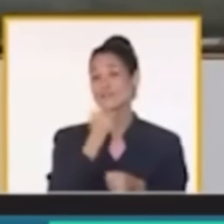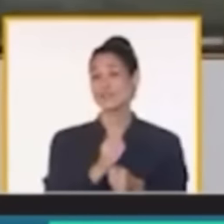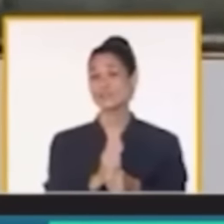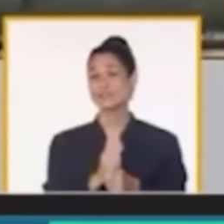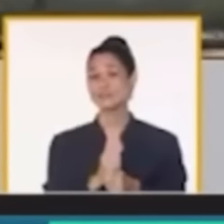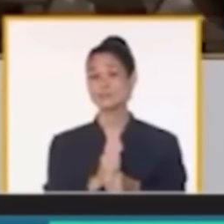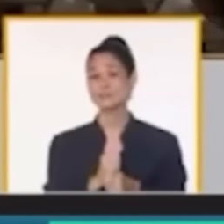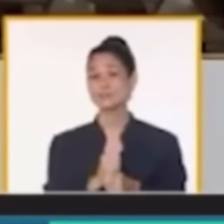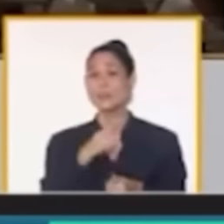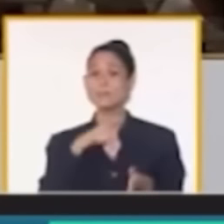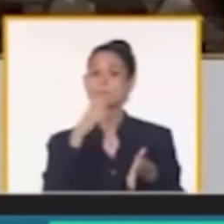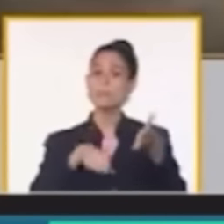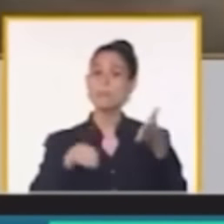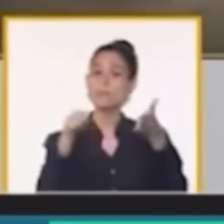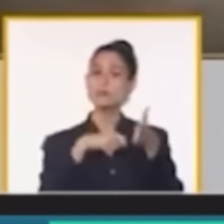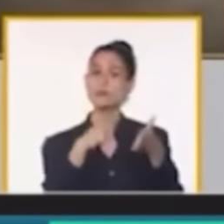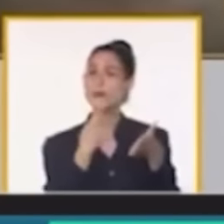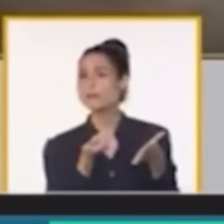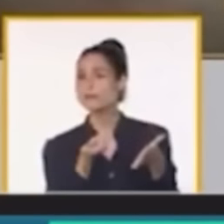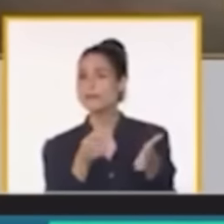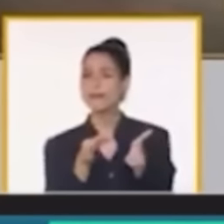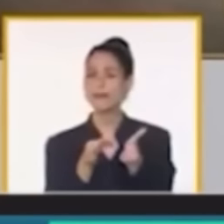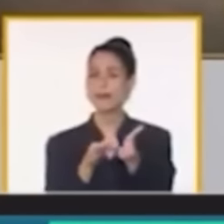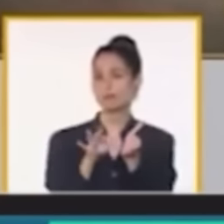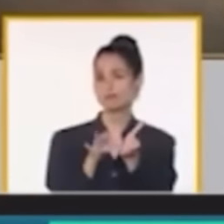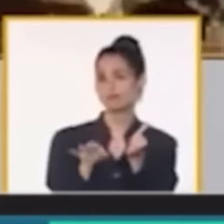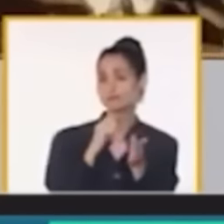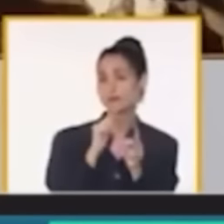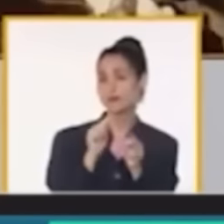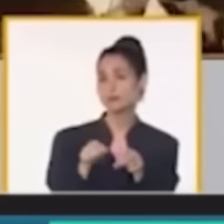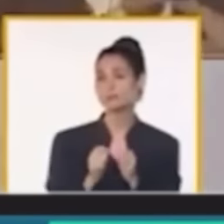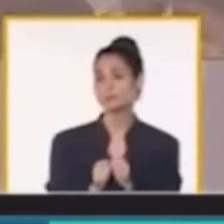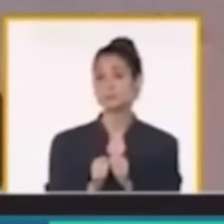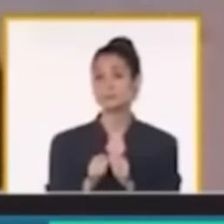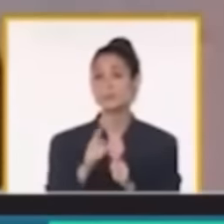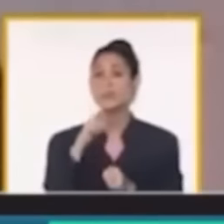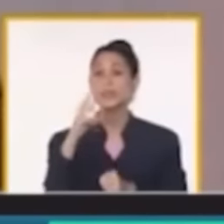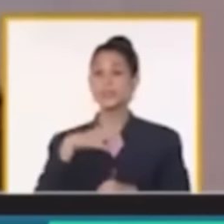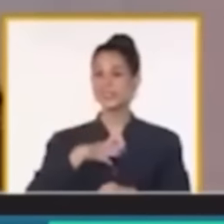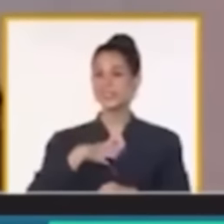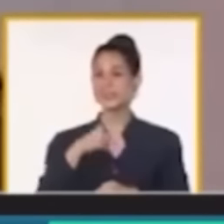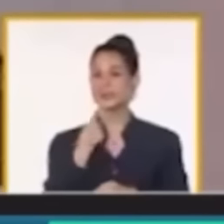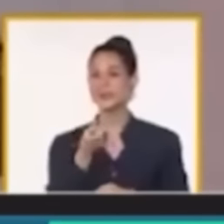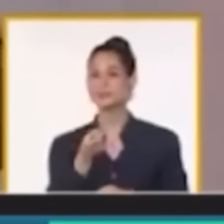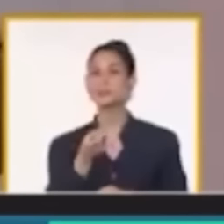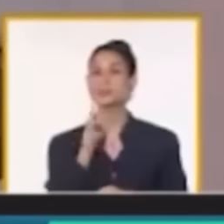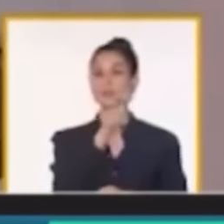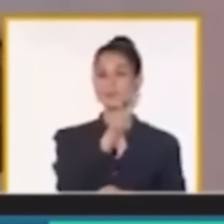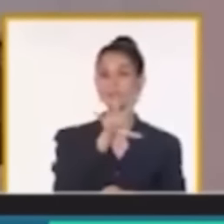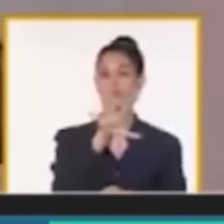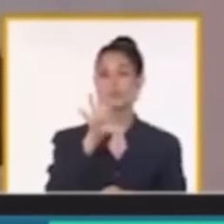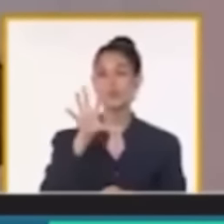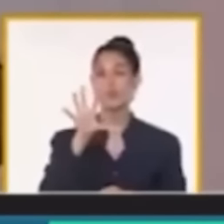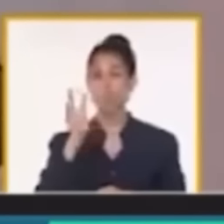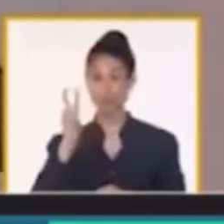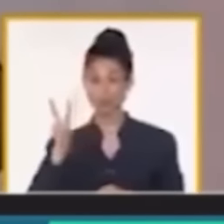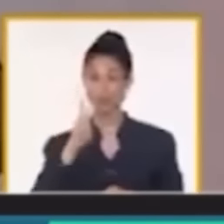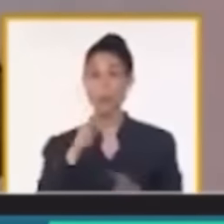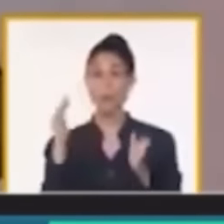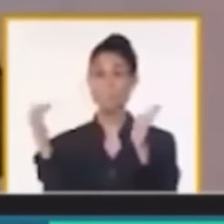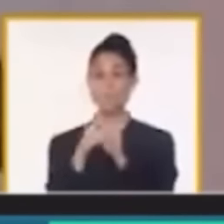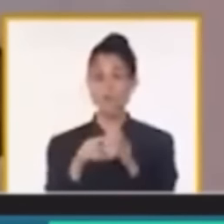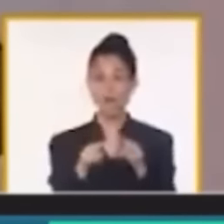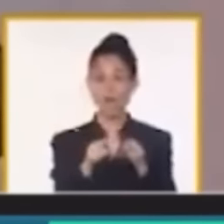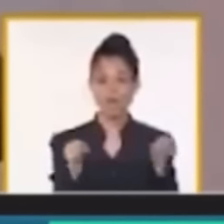el programa rocero el programa rocero cuenta con 150,000 hectáreas de arroz físic que cuando uno las pone un 25 un